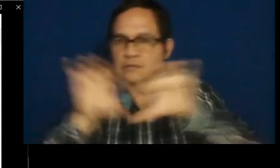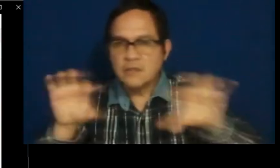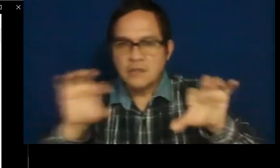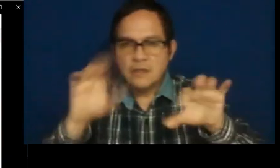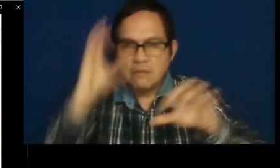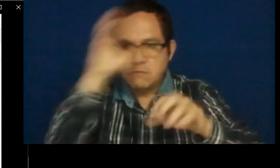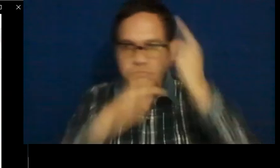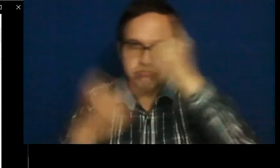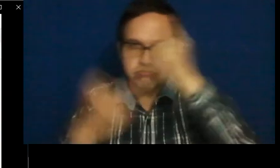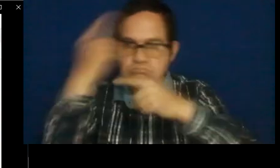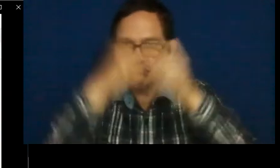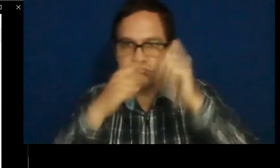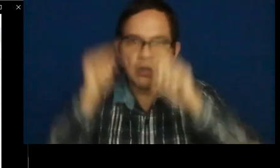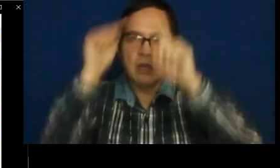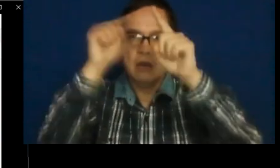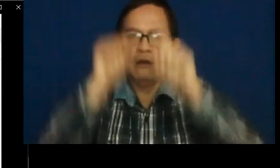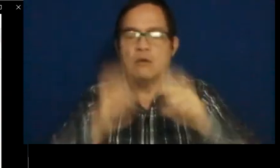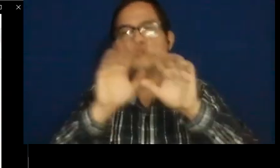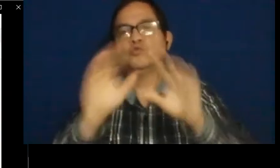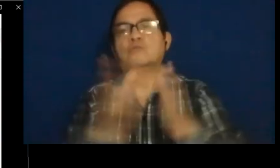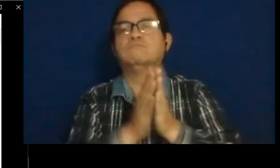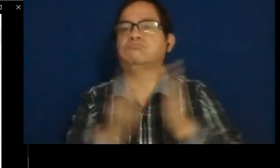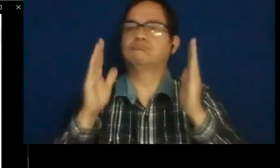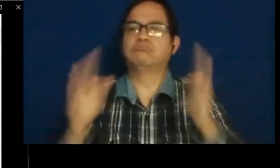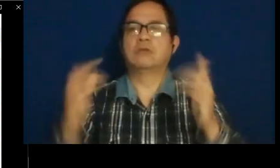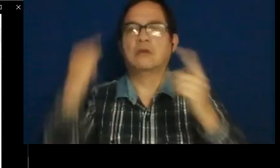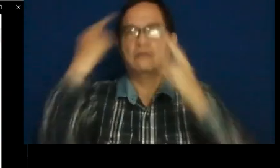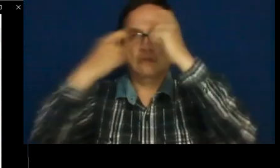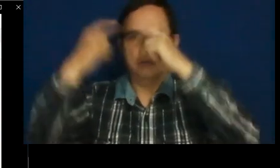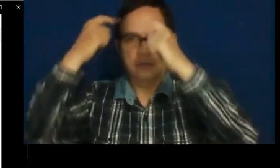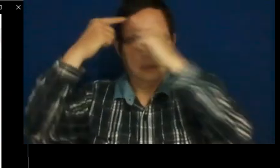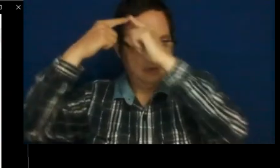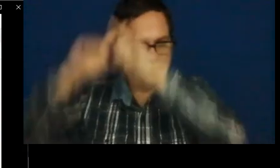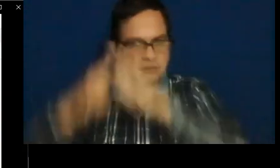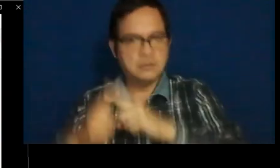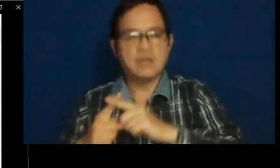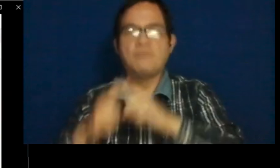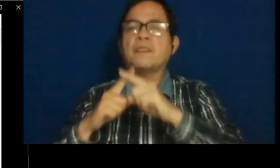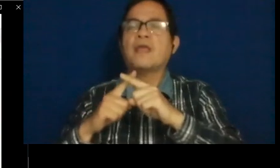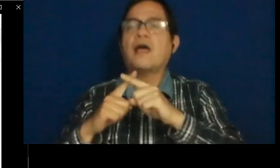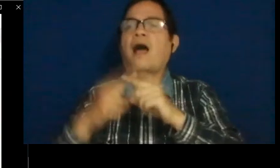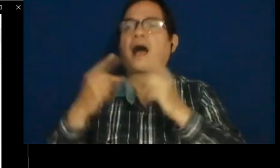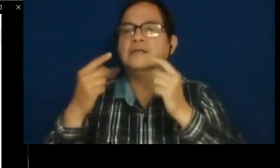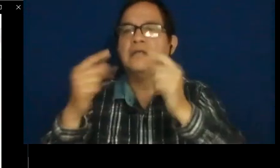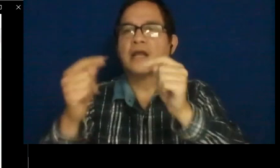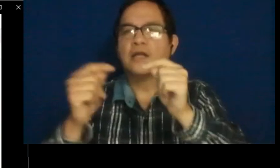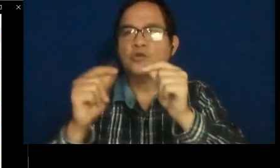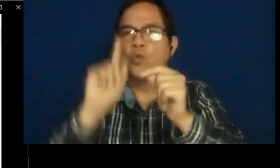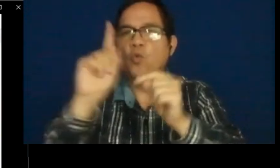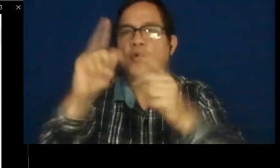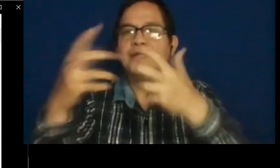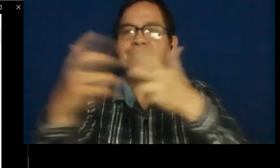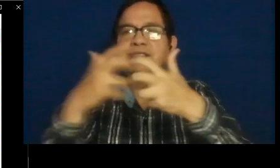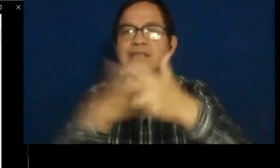de obtener nuestro objetivo principal de esta sesión, que es calcular la aceleración de un sistema dinámico.